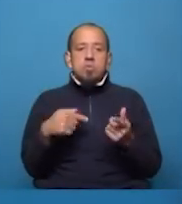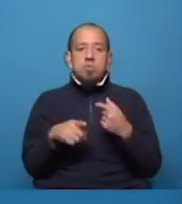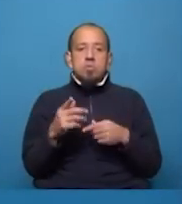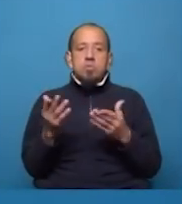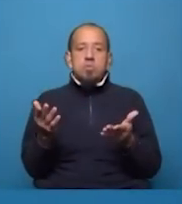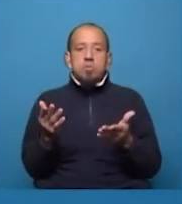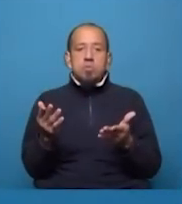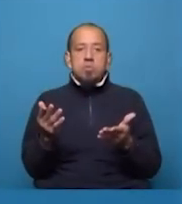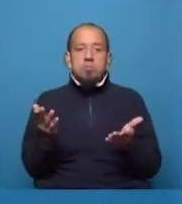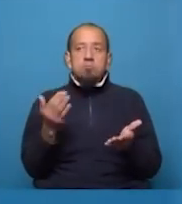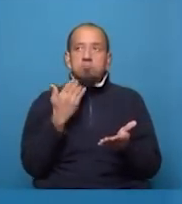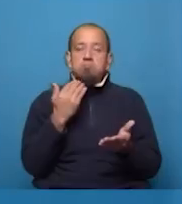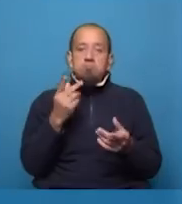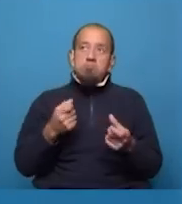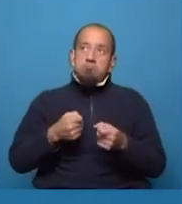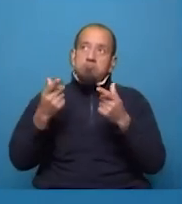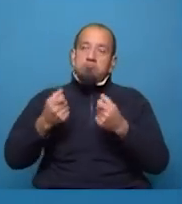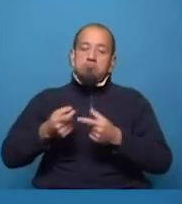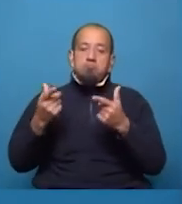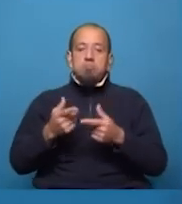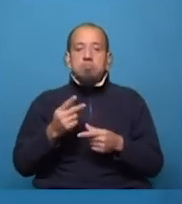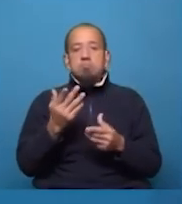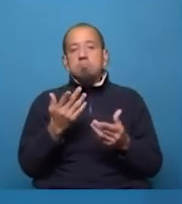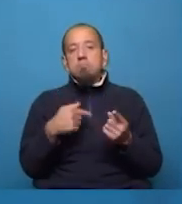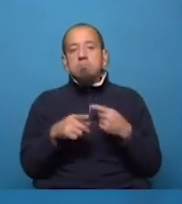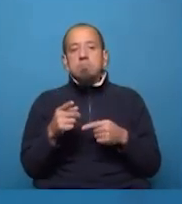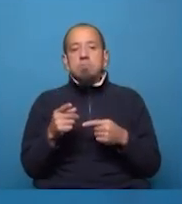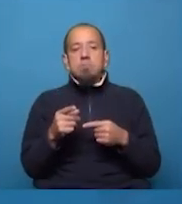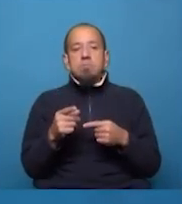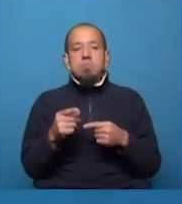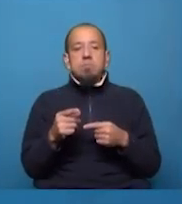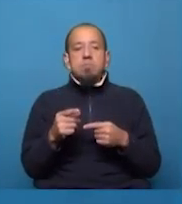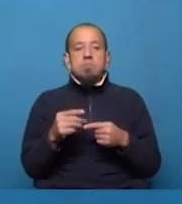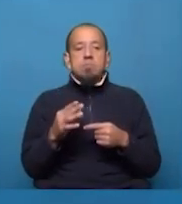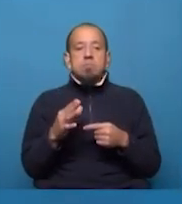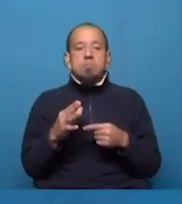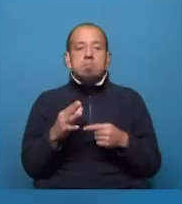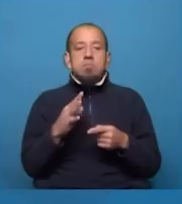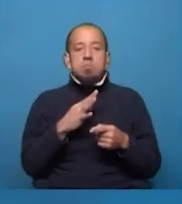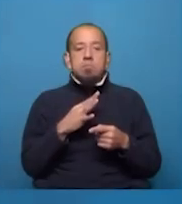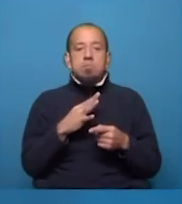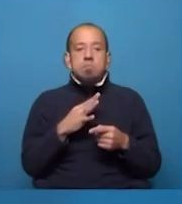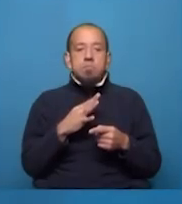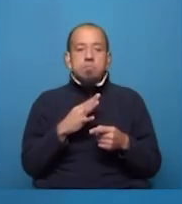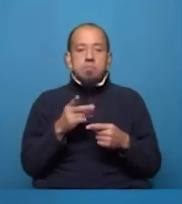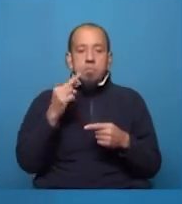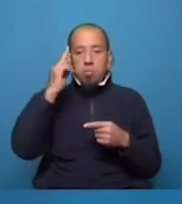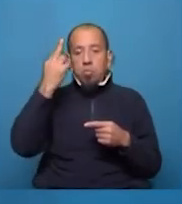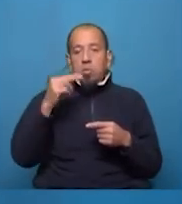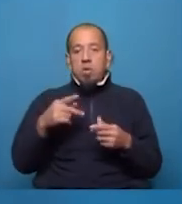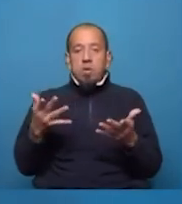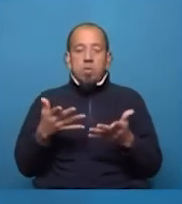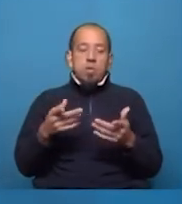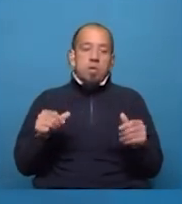de los veteranos este entonces tenías que estar alerta Uruguay hizo